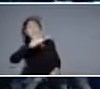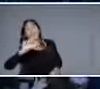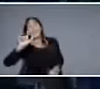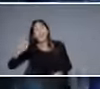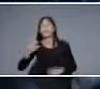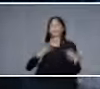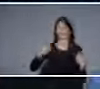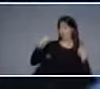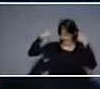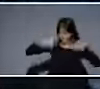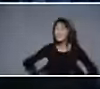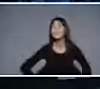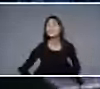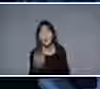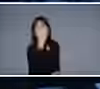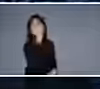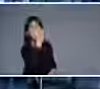bandero.